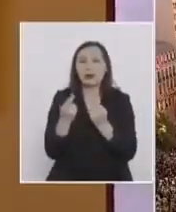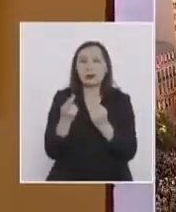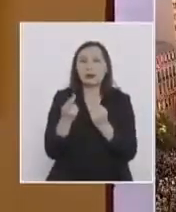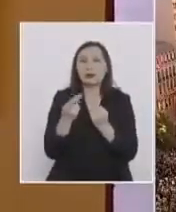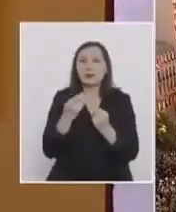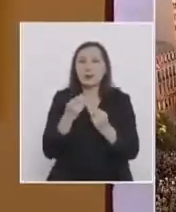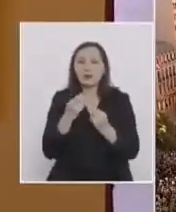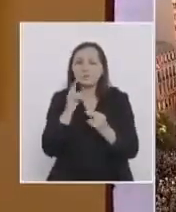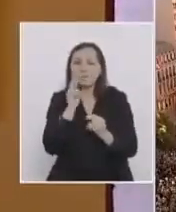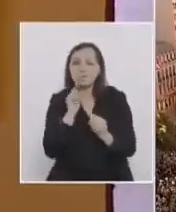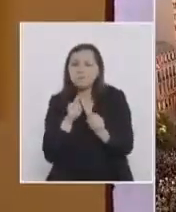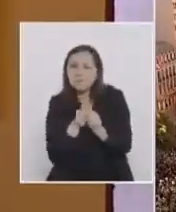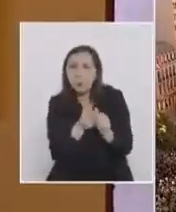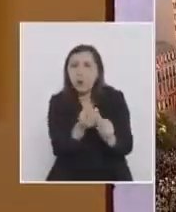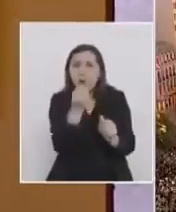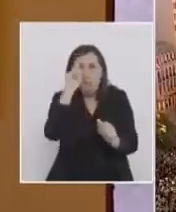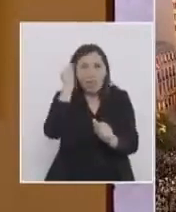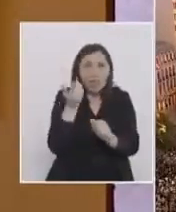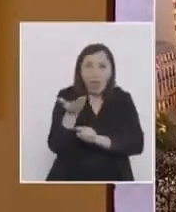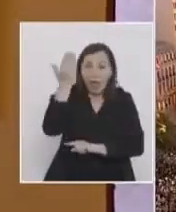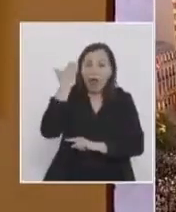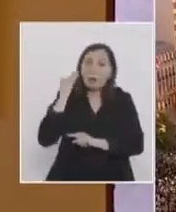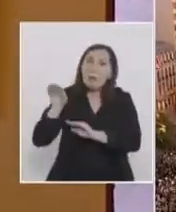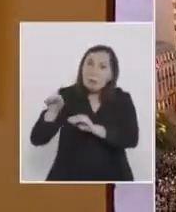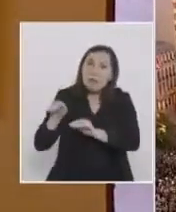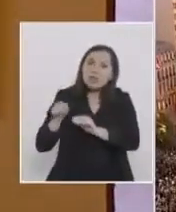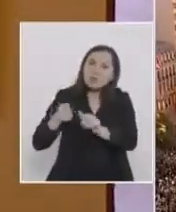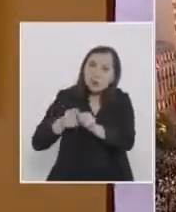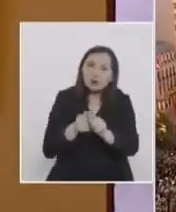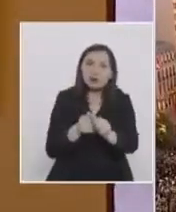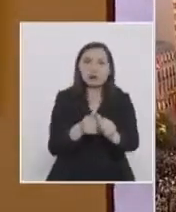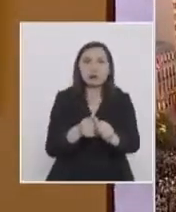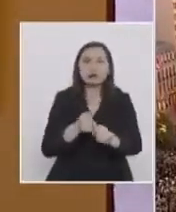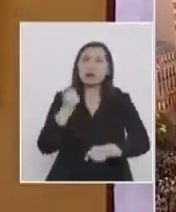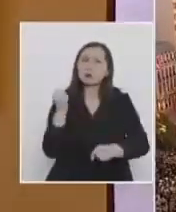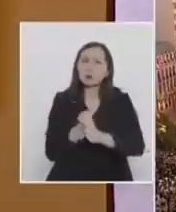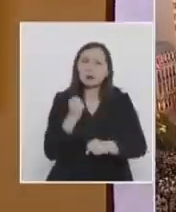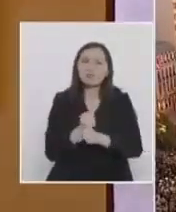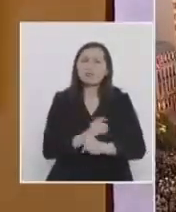dándole seguimiento a las buenas ideas de antes. Empleo digno.